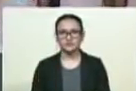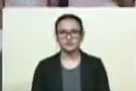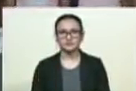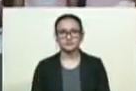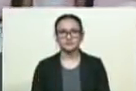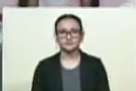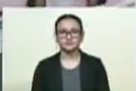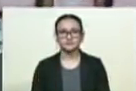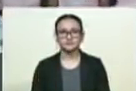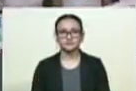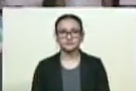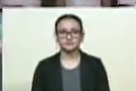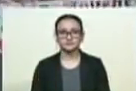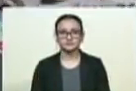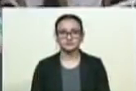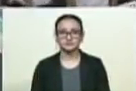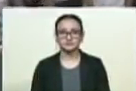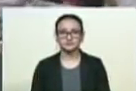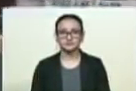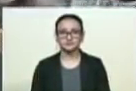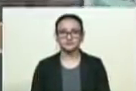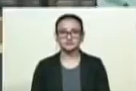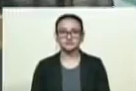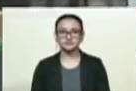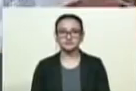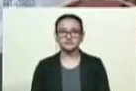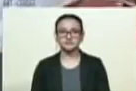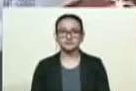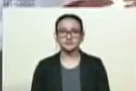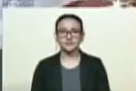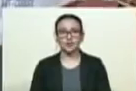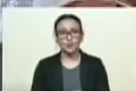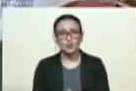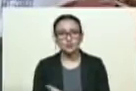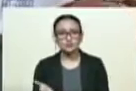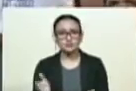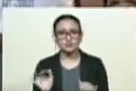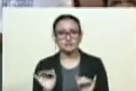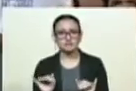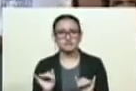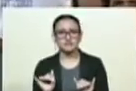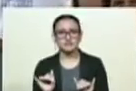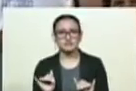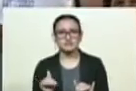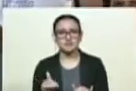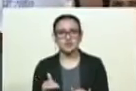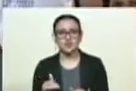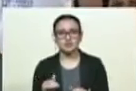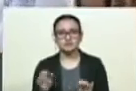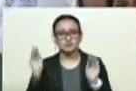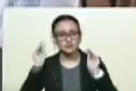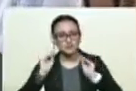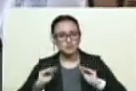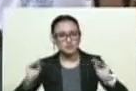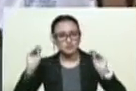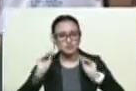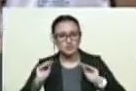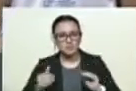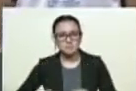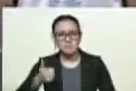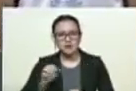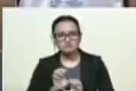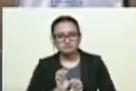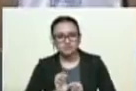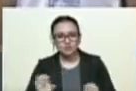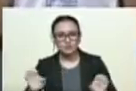Ustedes son la generación más educada, más